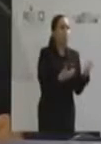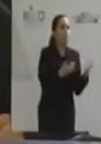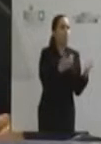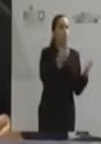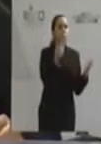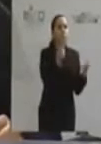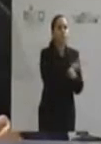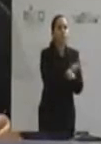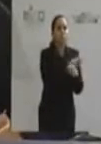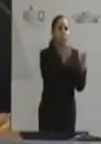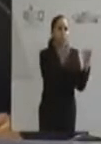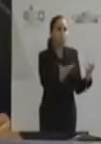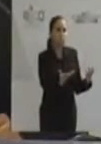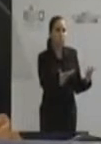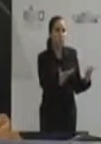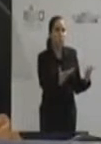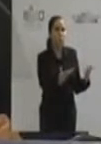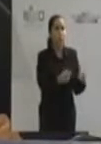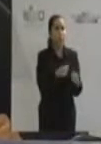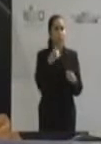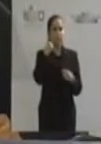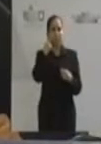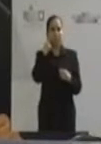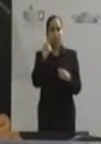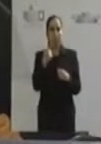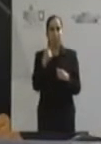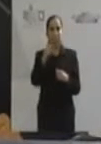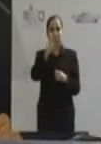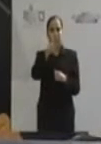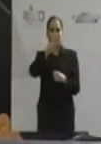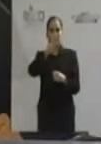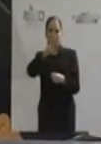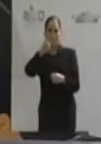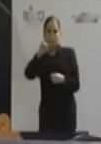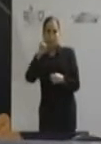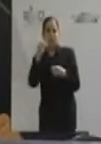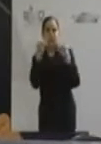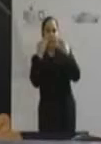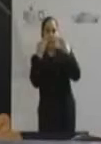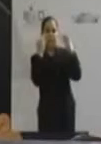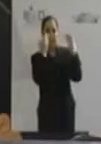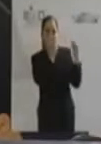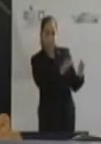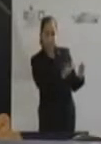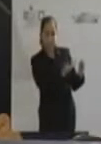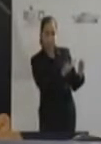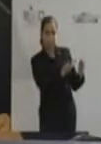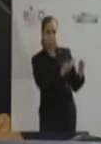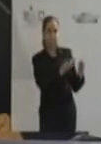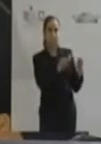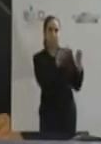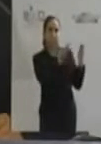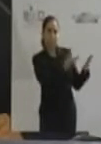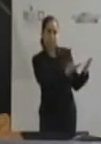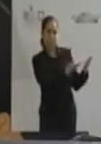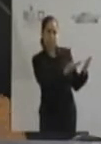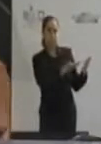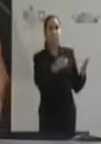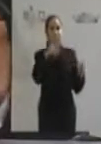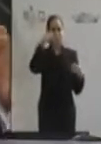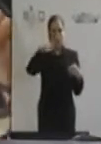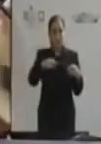atención que da el gobierno priista. Gente en el Instituto Mexicano del Seguro Social tendida en el